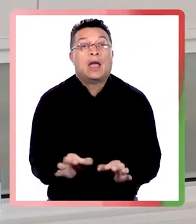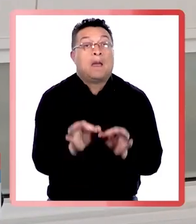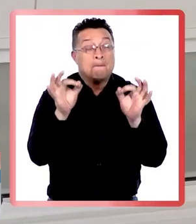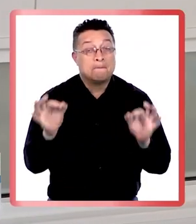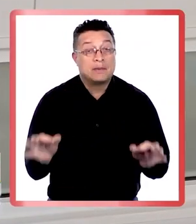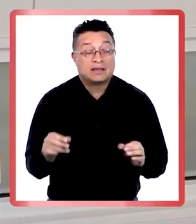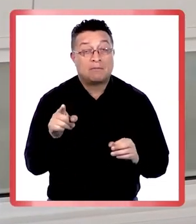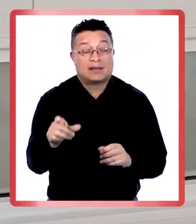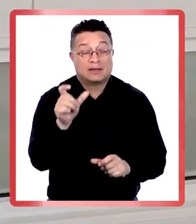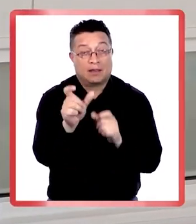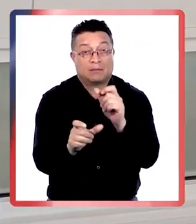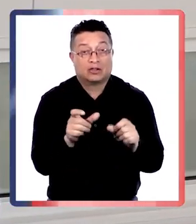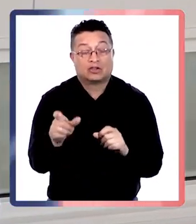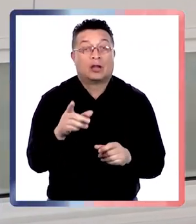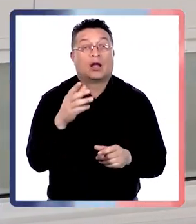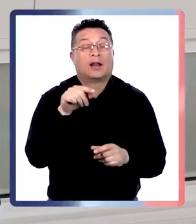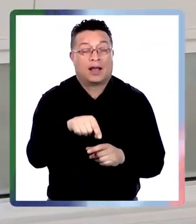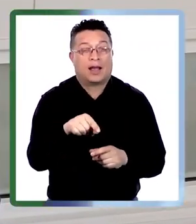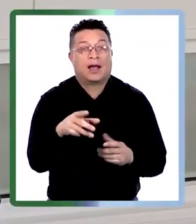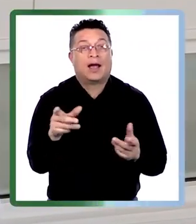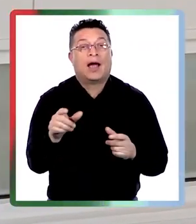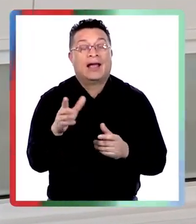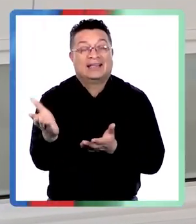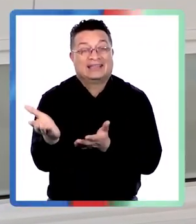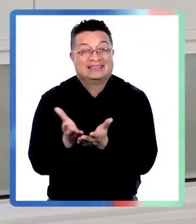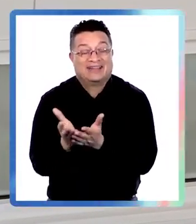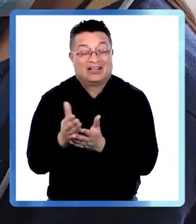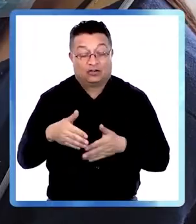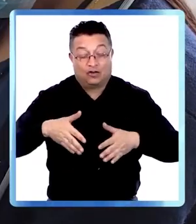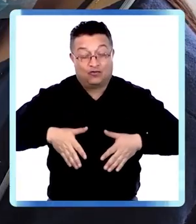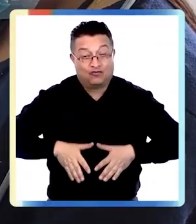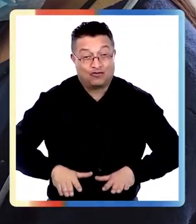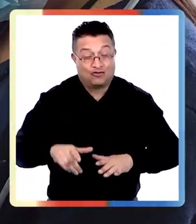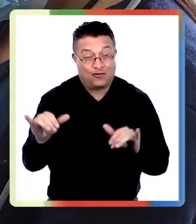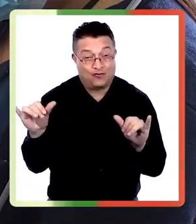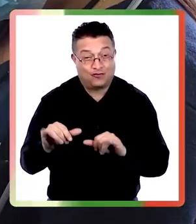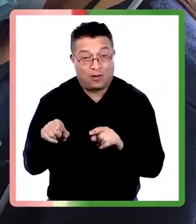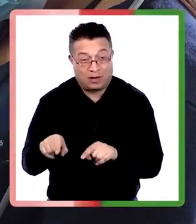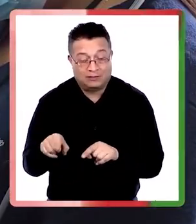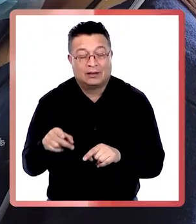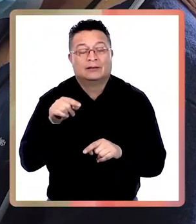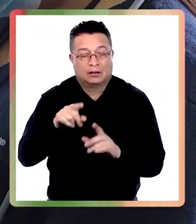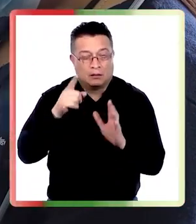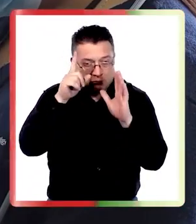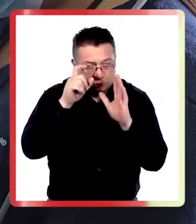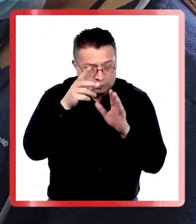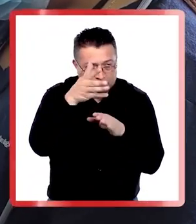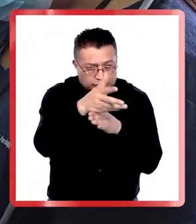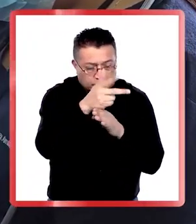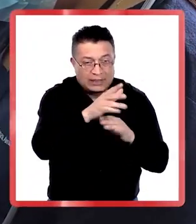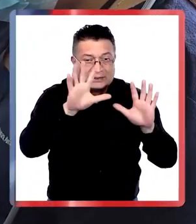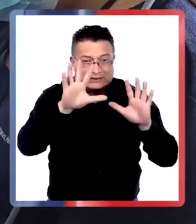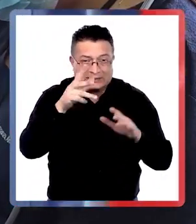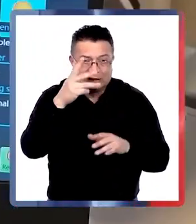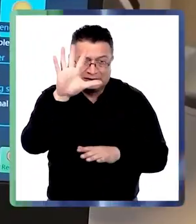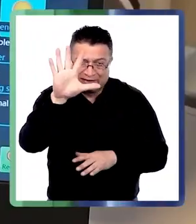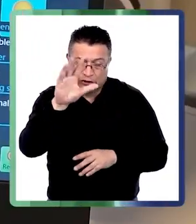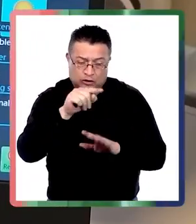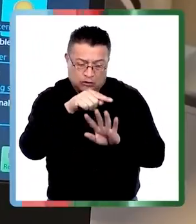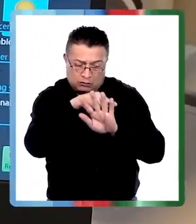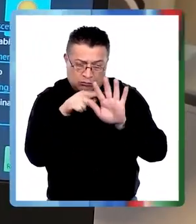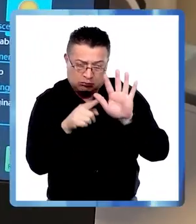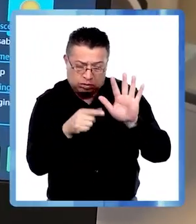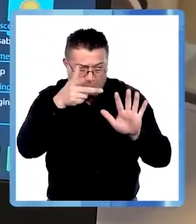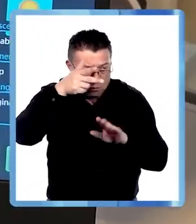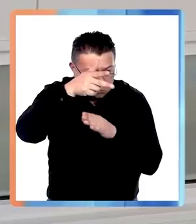en particularmente los pacientes de la servicio de neonatología, donde están los pacientes prematuros. Toman las 5 imágenes